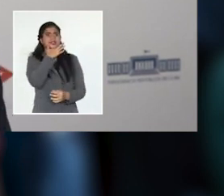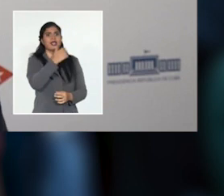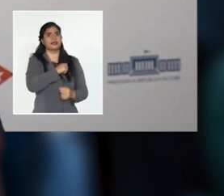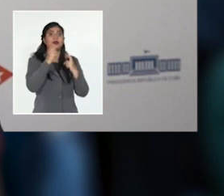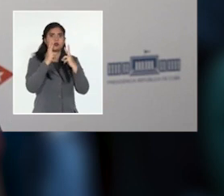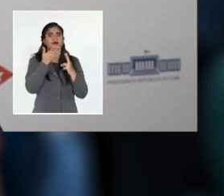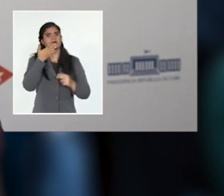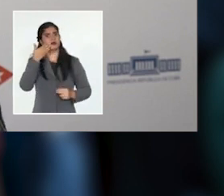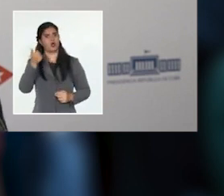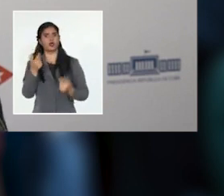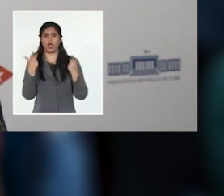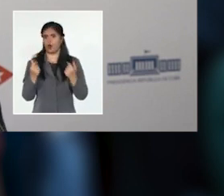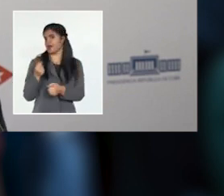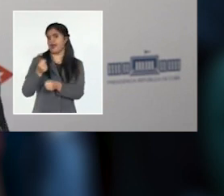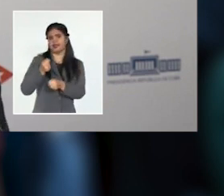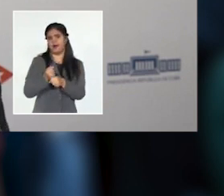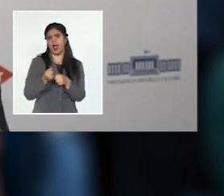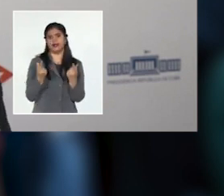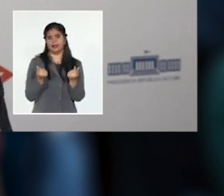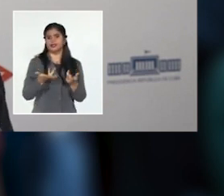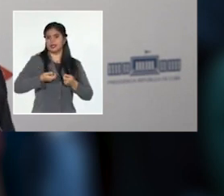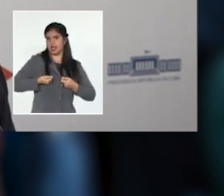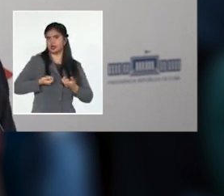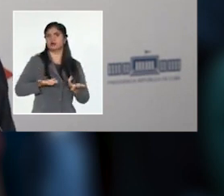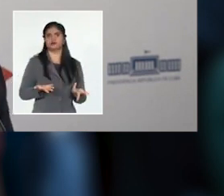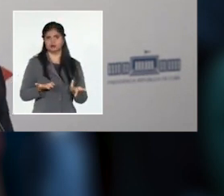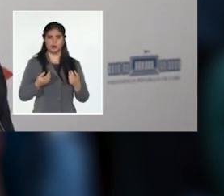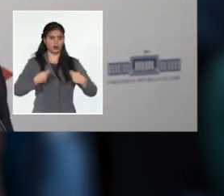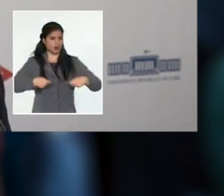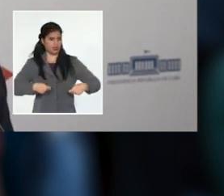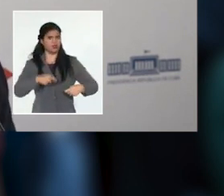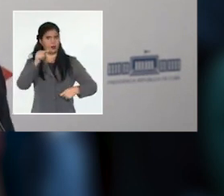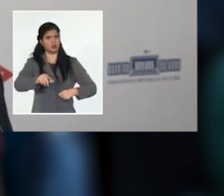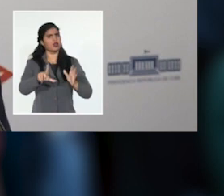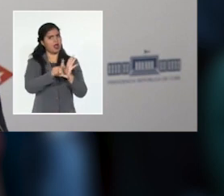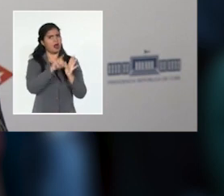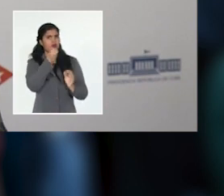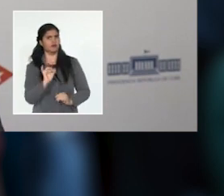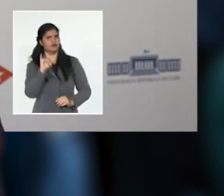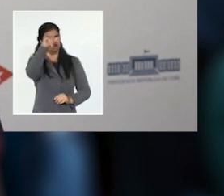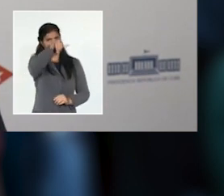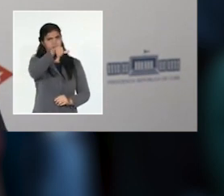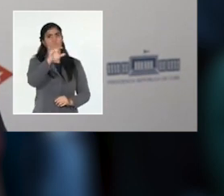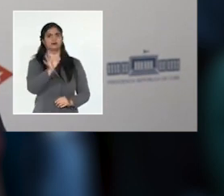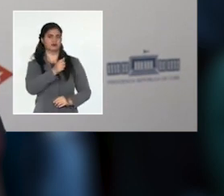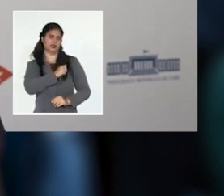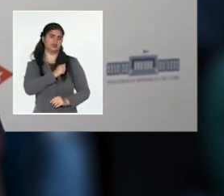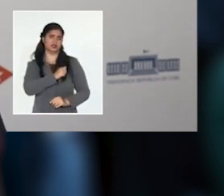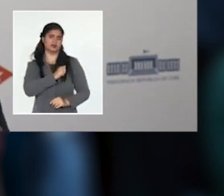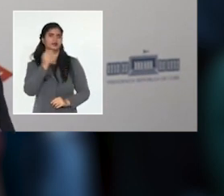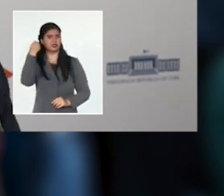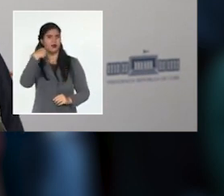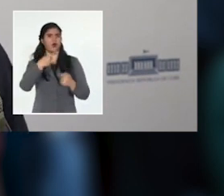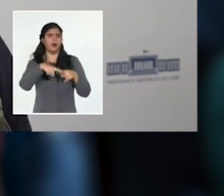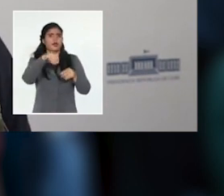eso es la piedra fundamental en el camino del cubano y por eso busca tratar de buscar la emigración